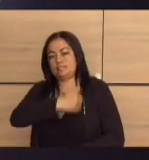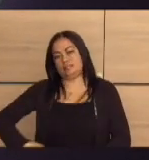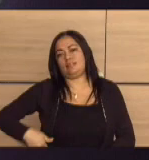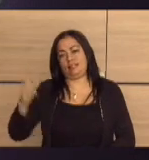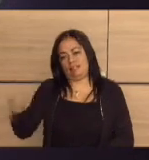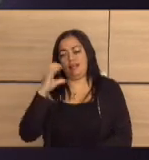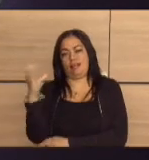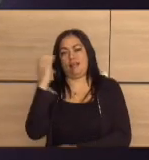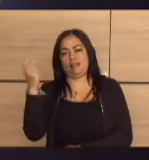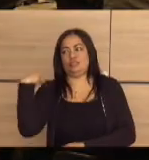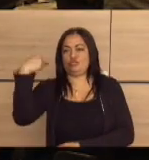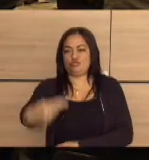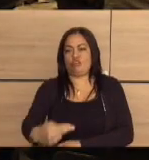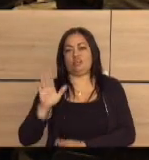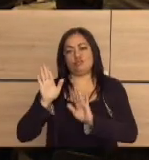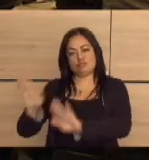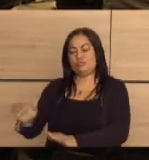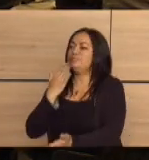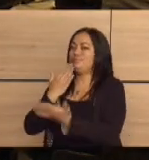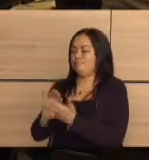un aplauso para él.